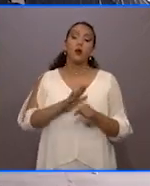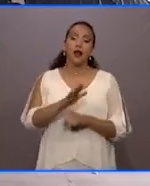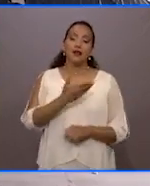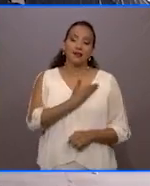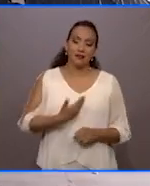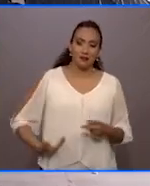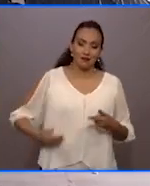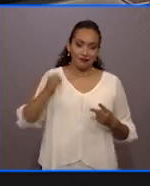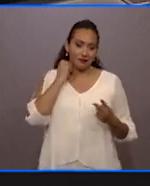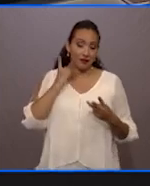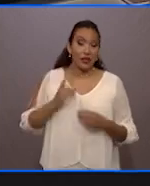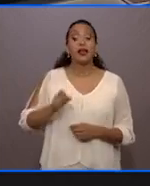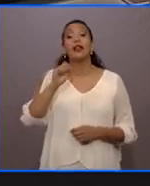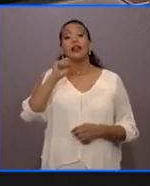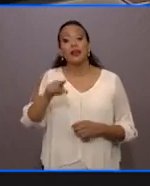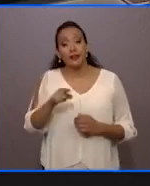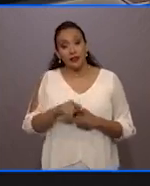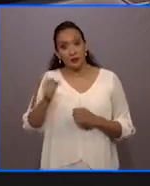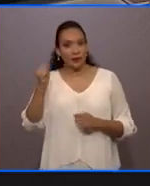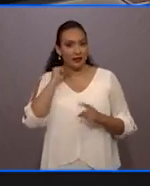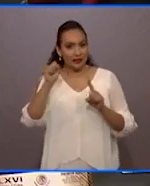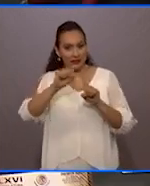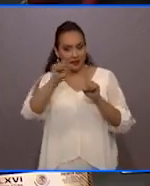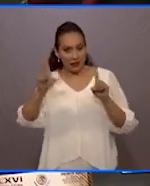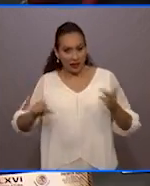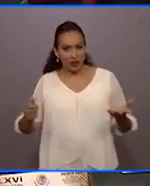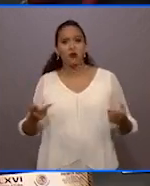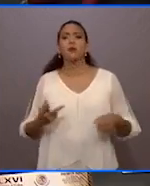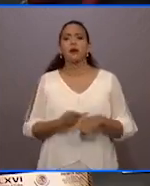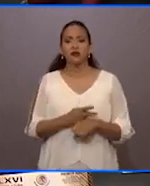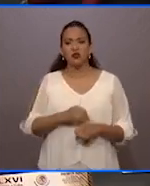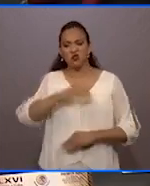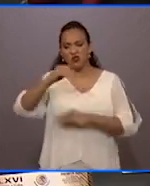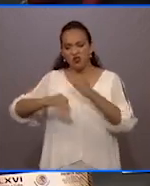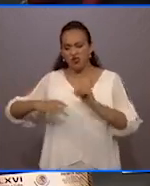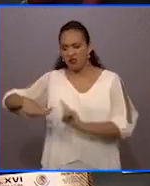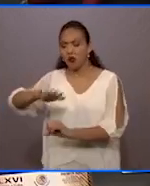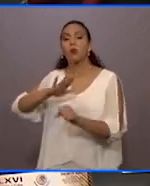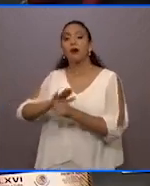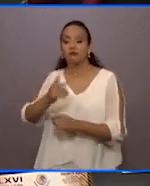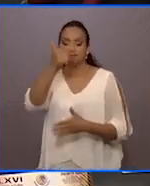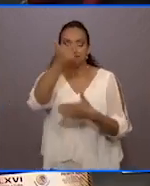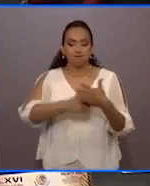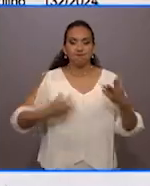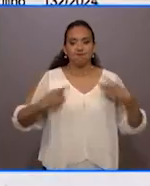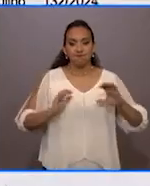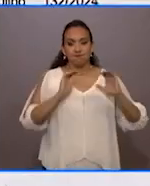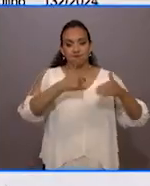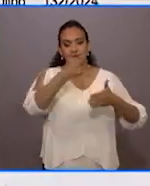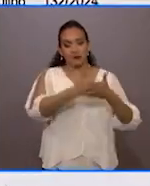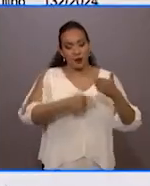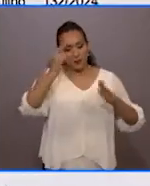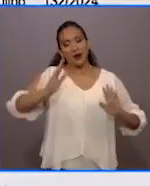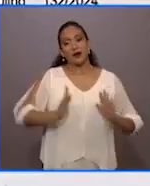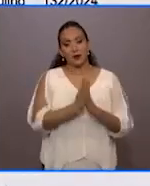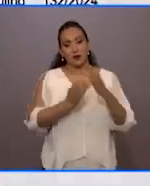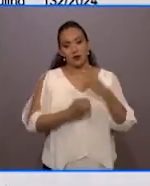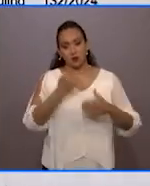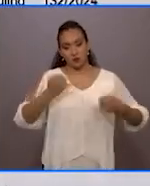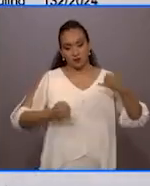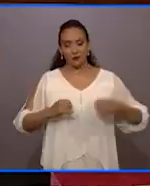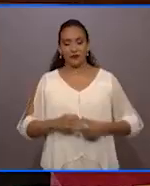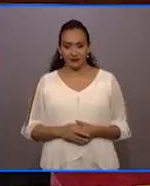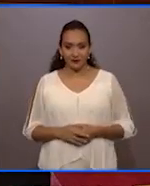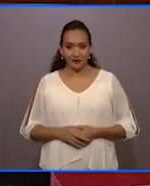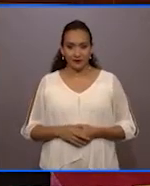ejecutivo federales y de la mesa directiva del Senado, todos respecto de la integración de las listas de aspirantes a la elección de cargos del Poder Judicial de la